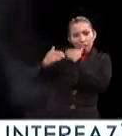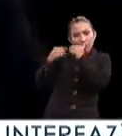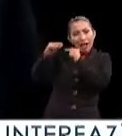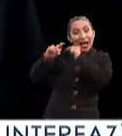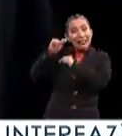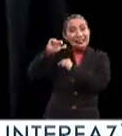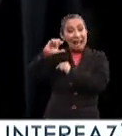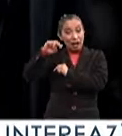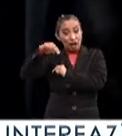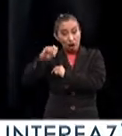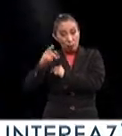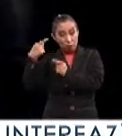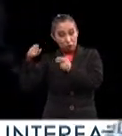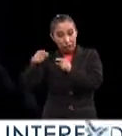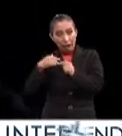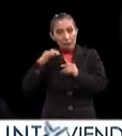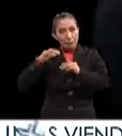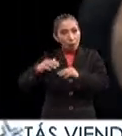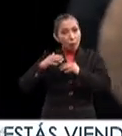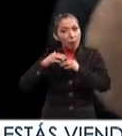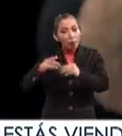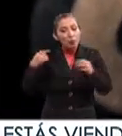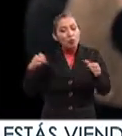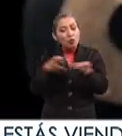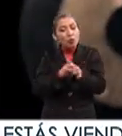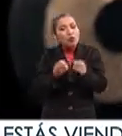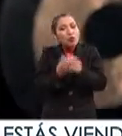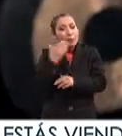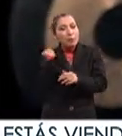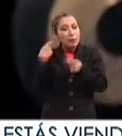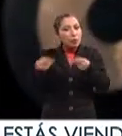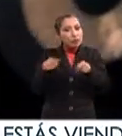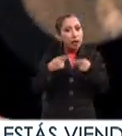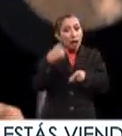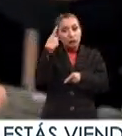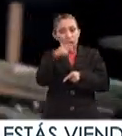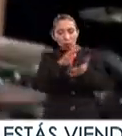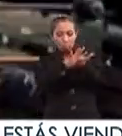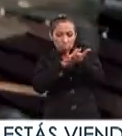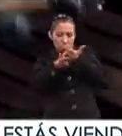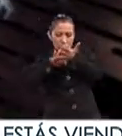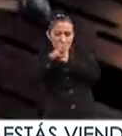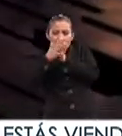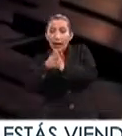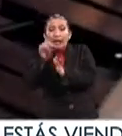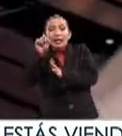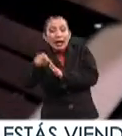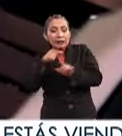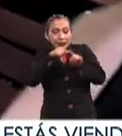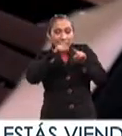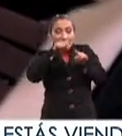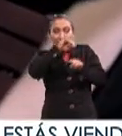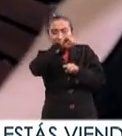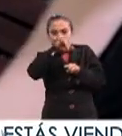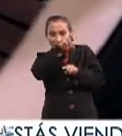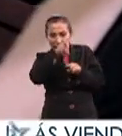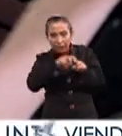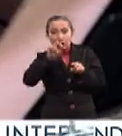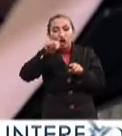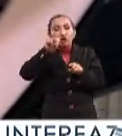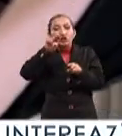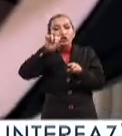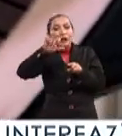progresiones de techno se unieron para dar vida a nuevos sonidos. Su performance se basa en frecuencias de jazz,